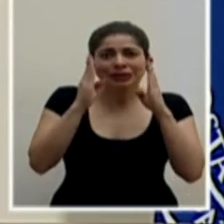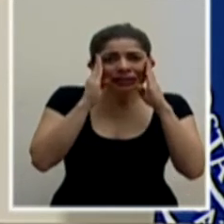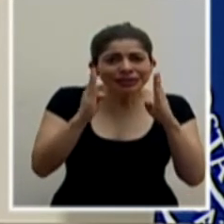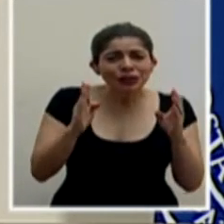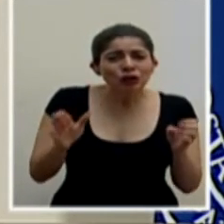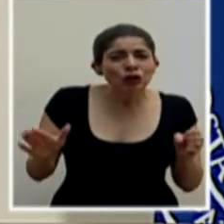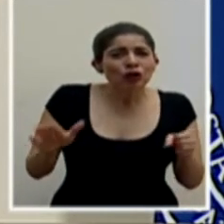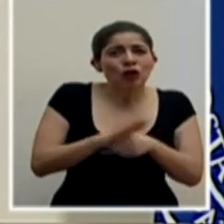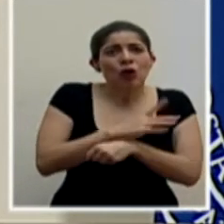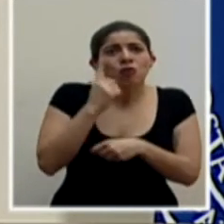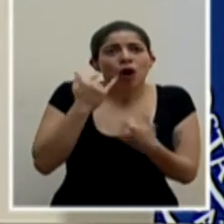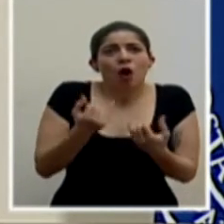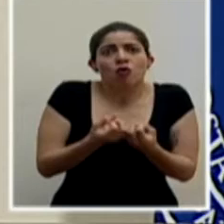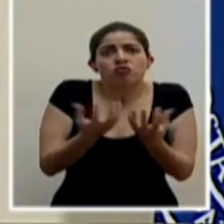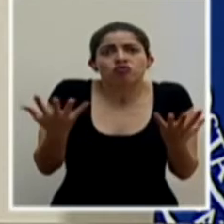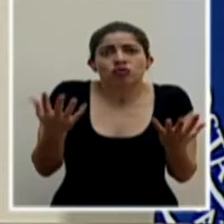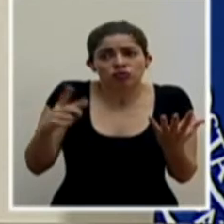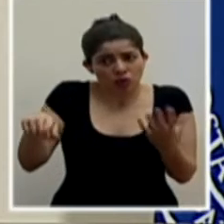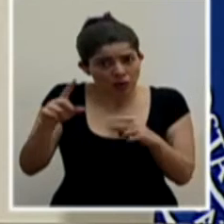seguimiento a todos por la cantidad.